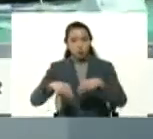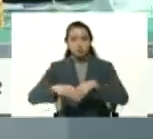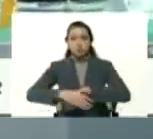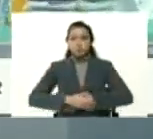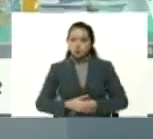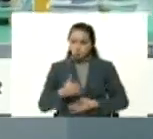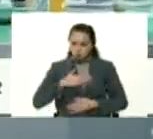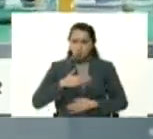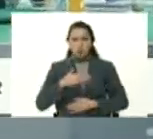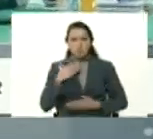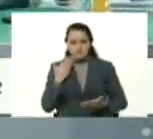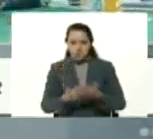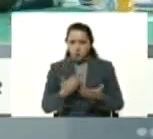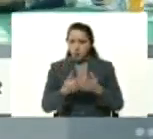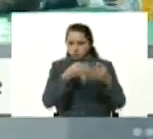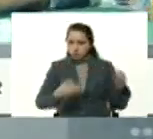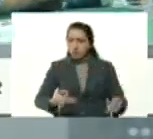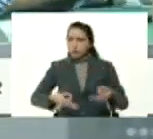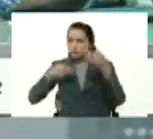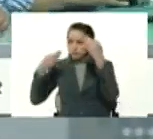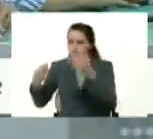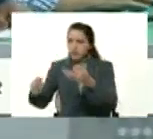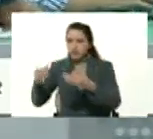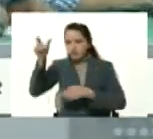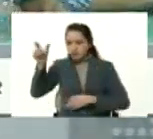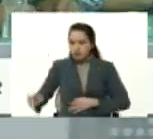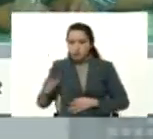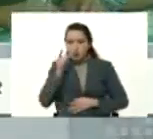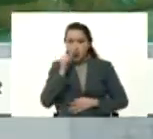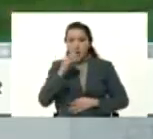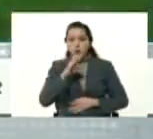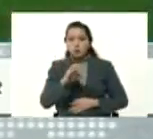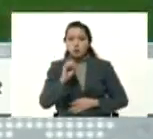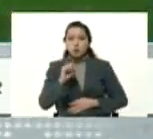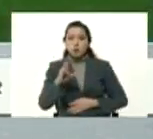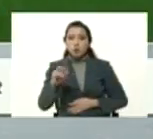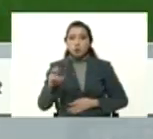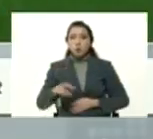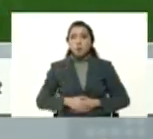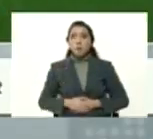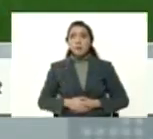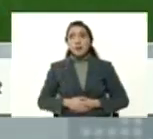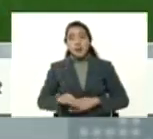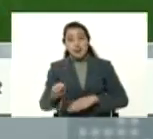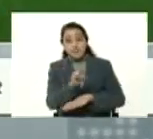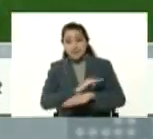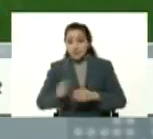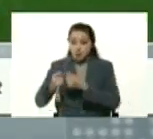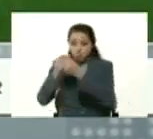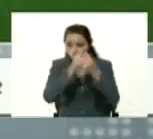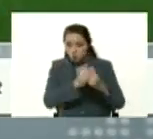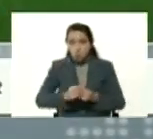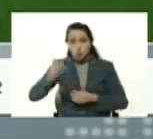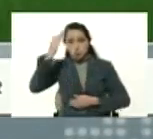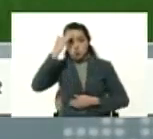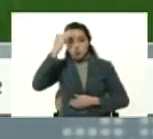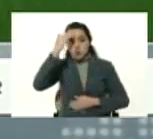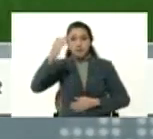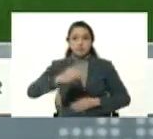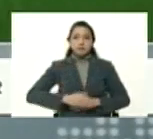Yo les propongo ese documento, señor Castro Soteldo, ministro de Agricultura,